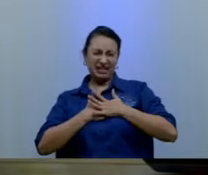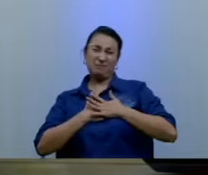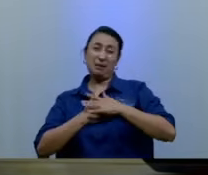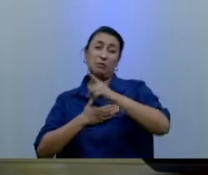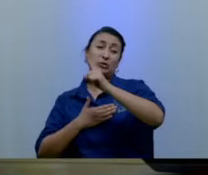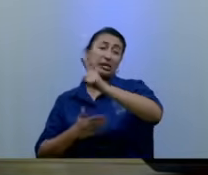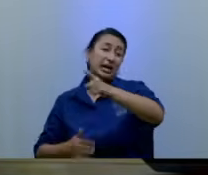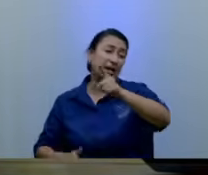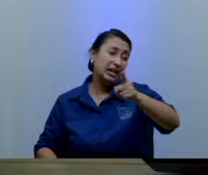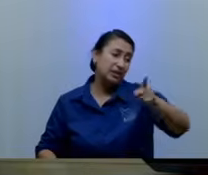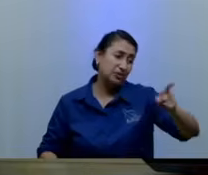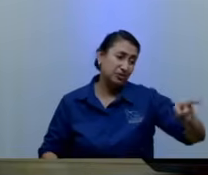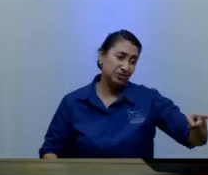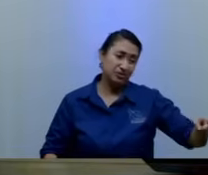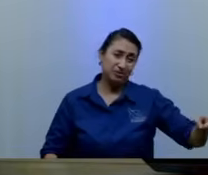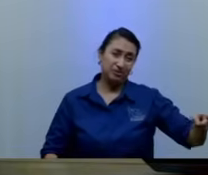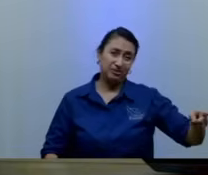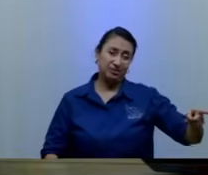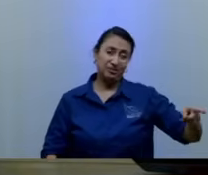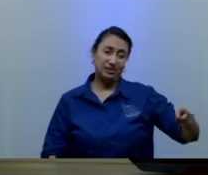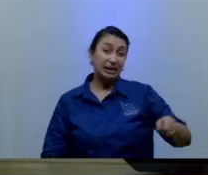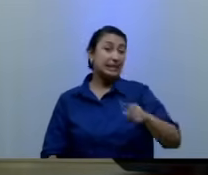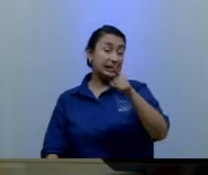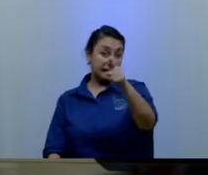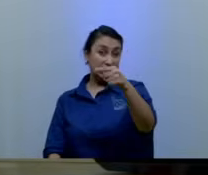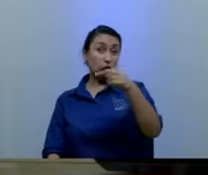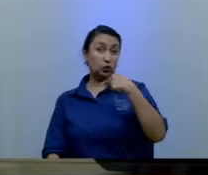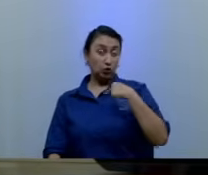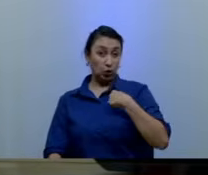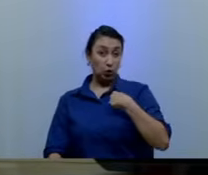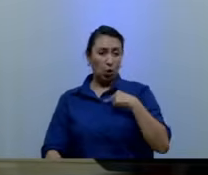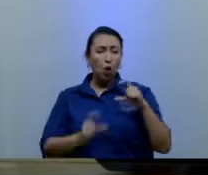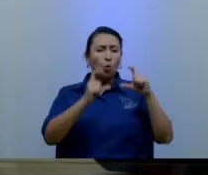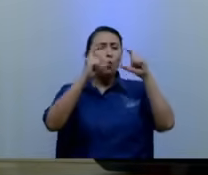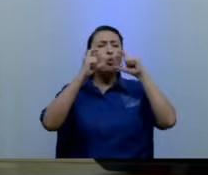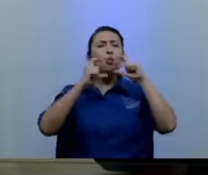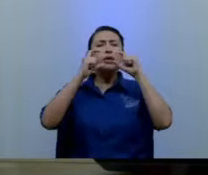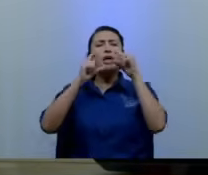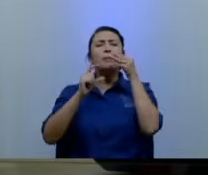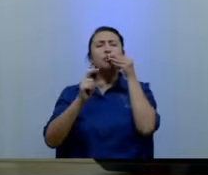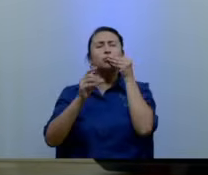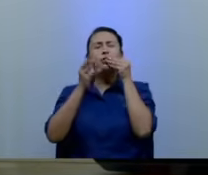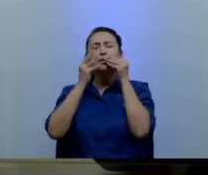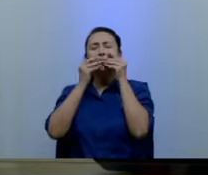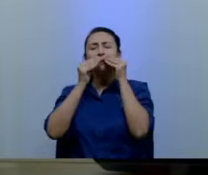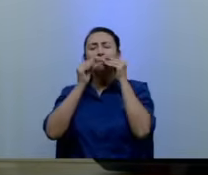con lo que dice, el tal es un hombre perfecto.